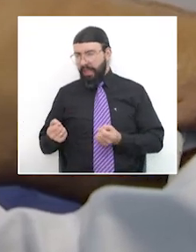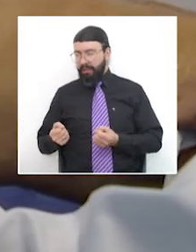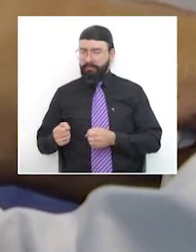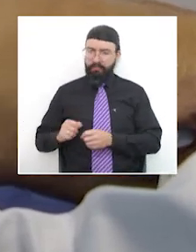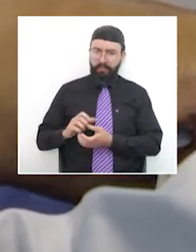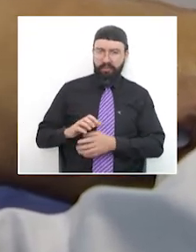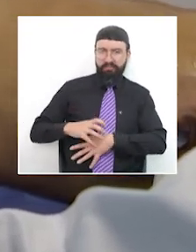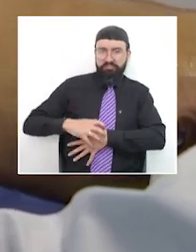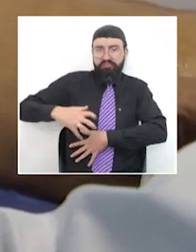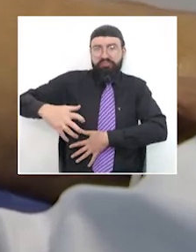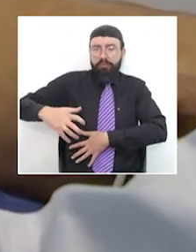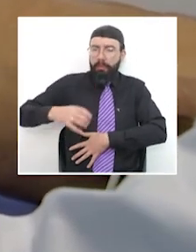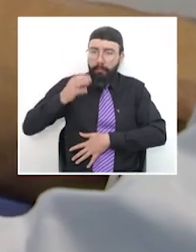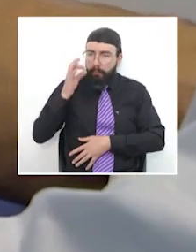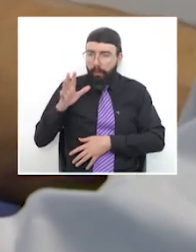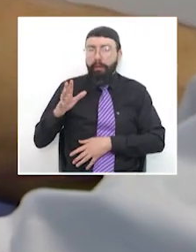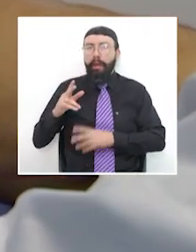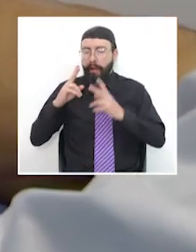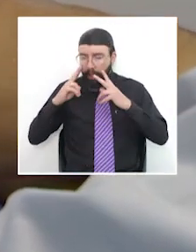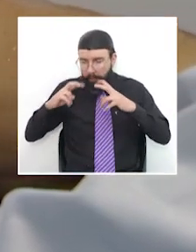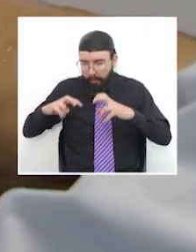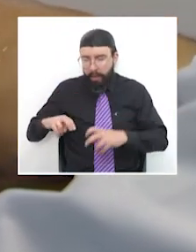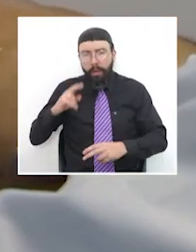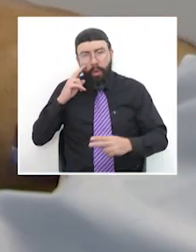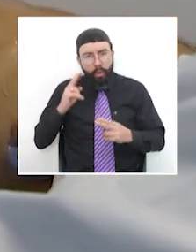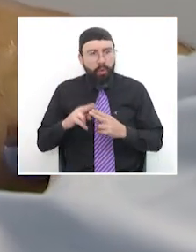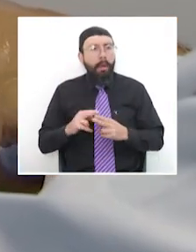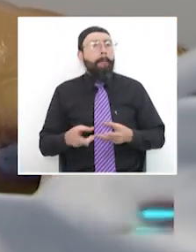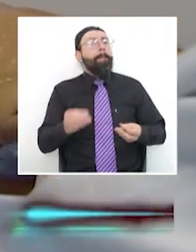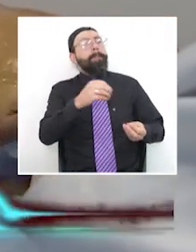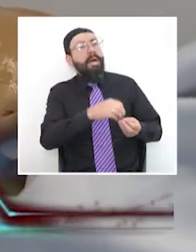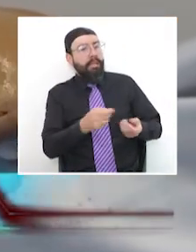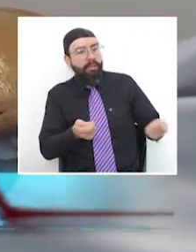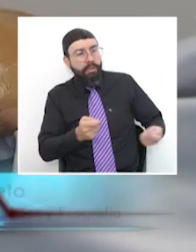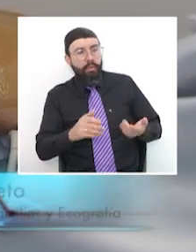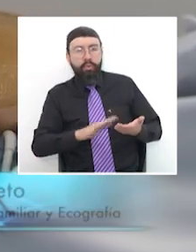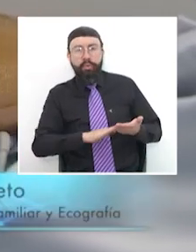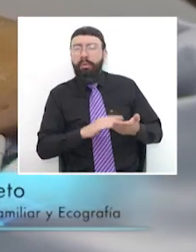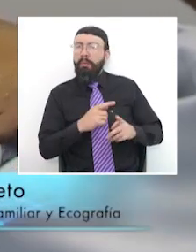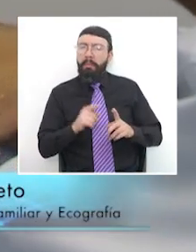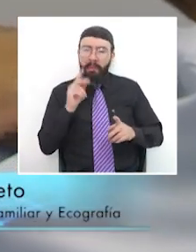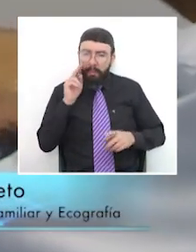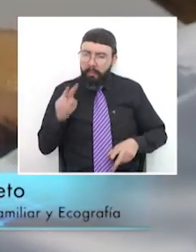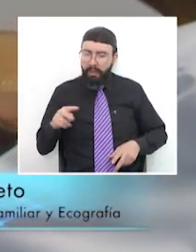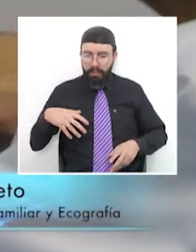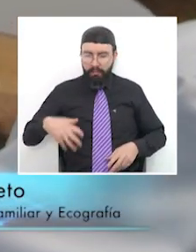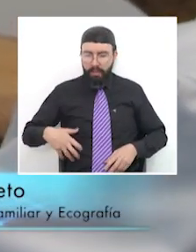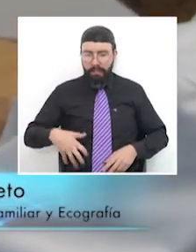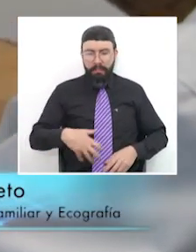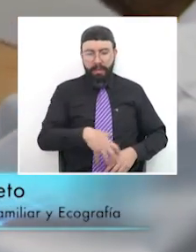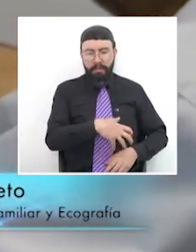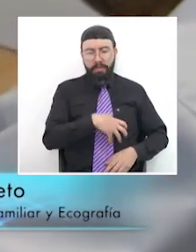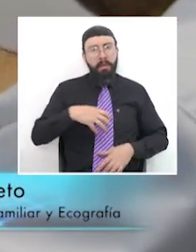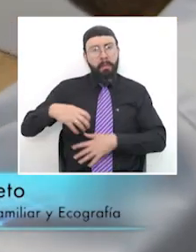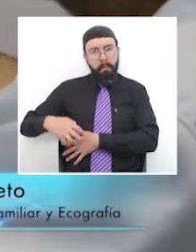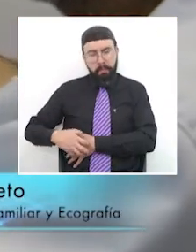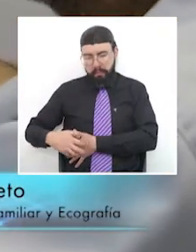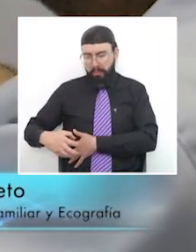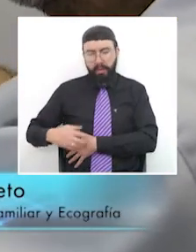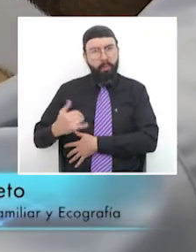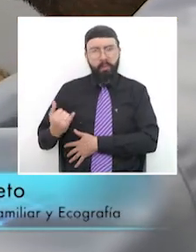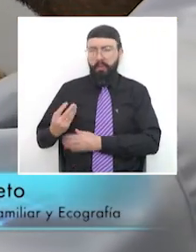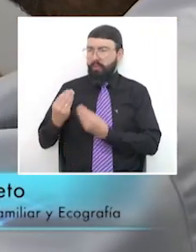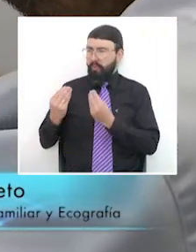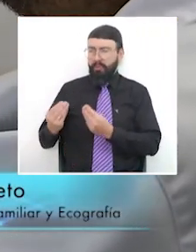pues ya se haría otro tipo de tratamiento, pero hemos visto que la mayoría de esos quistes no tienen